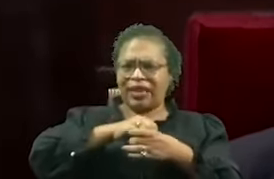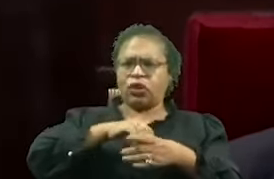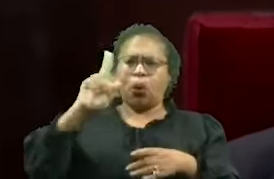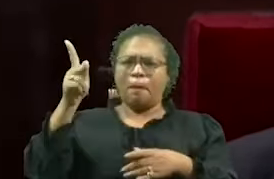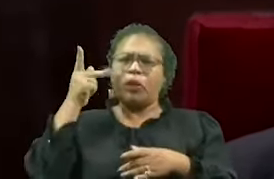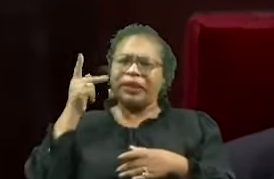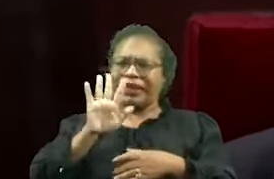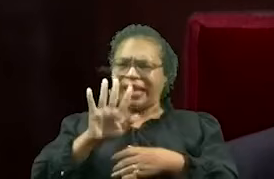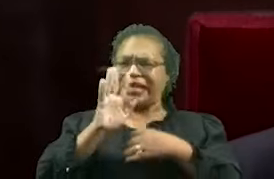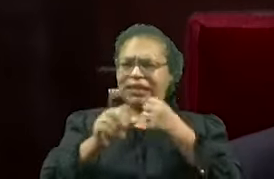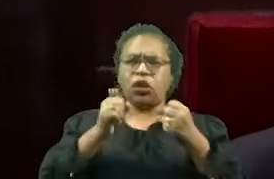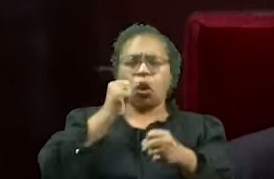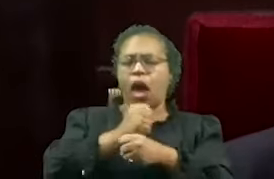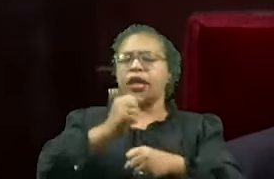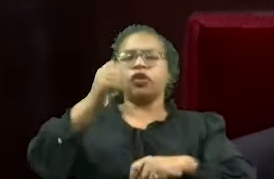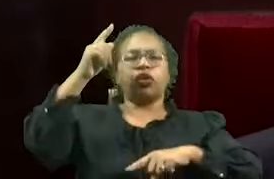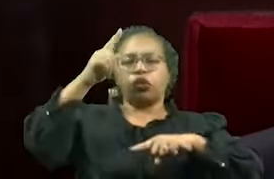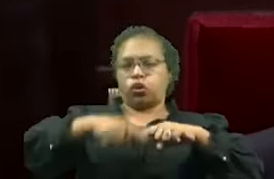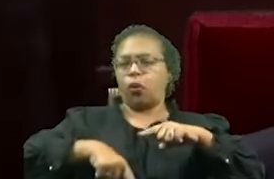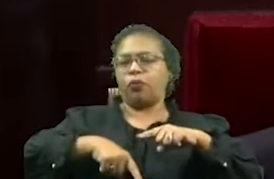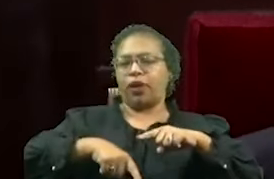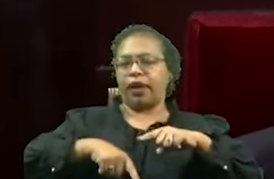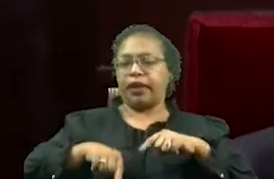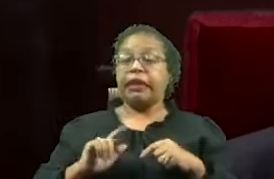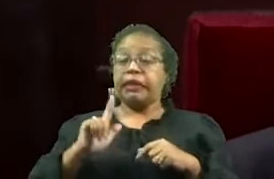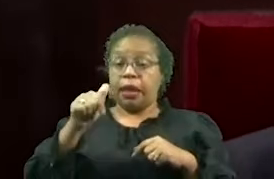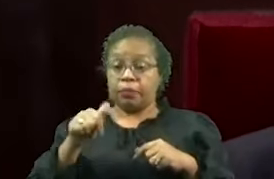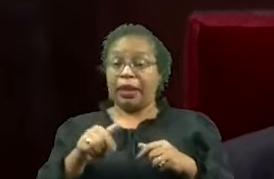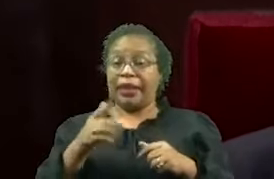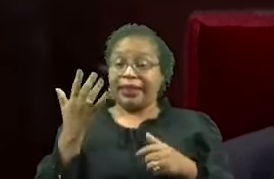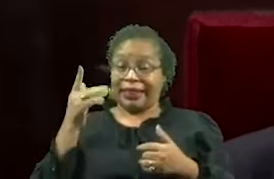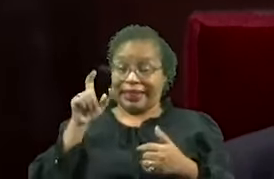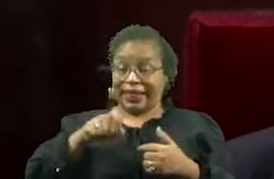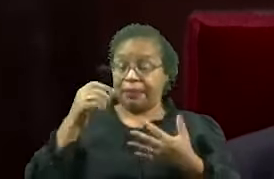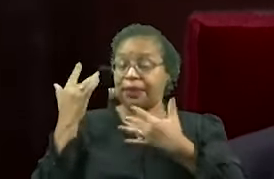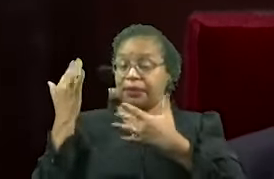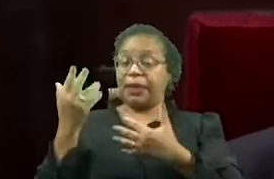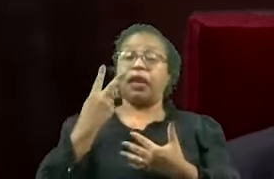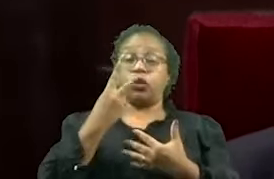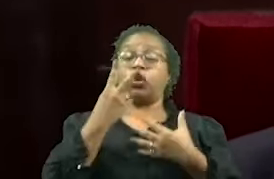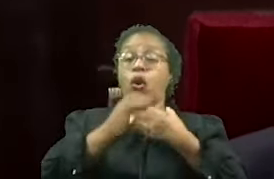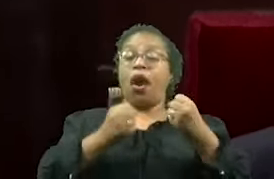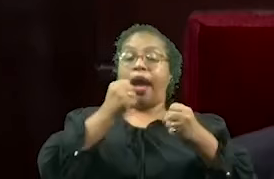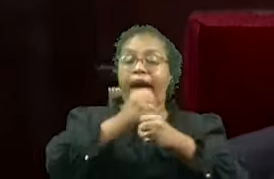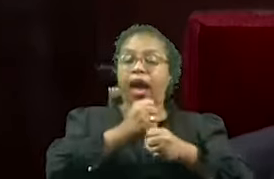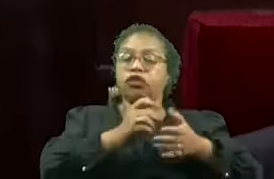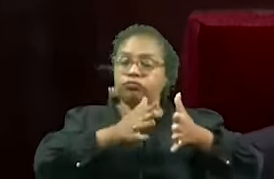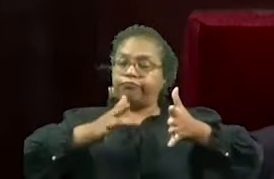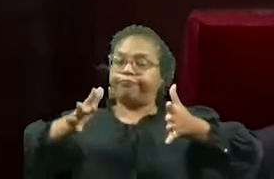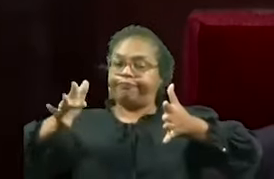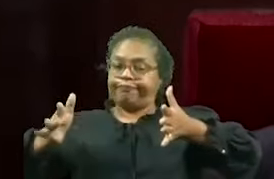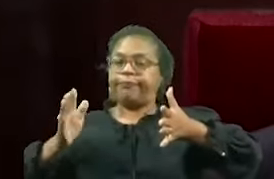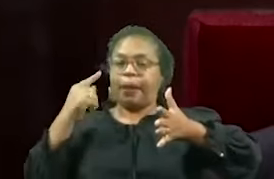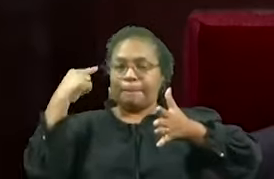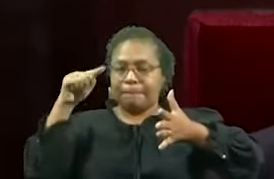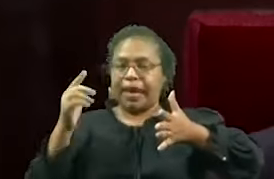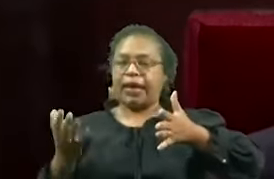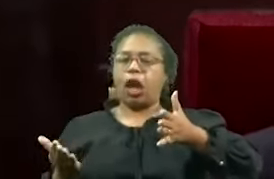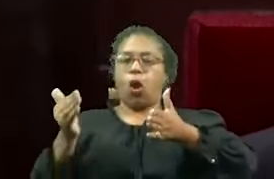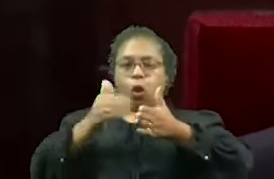un periodo de in movilidad de 2 años renovables además esta Constitución contiene otras dos